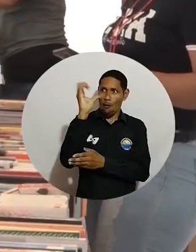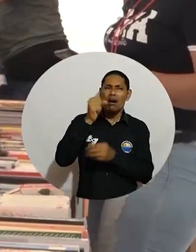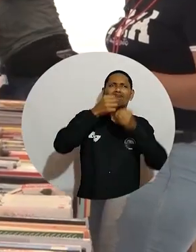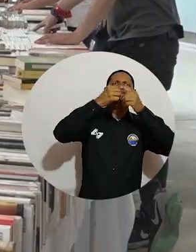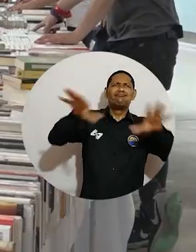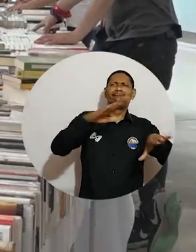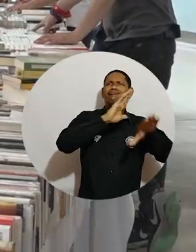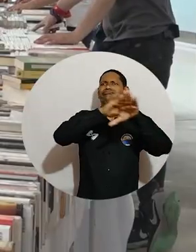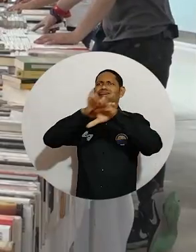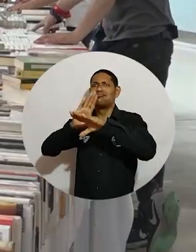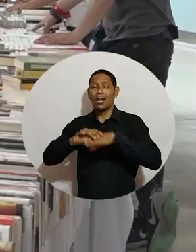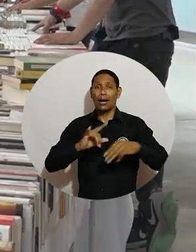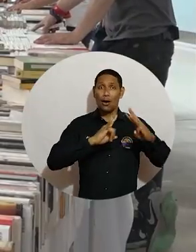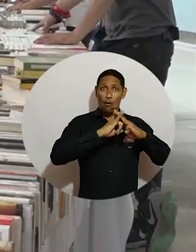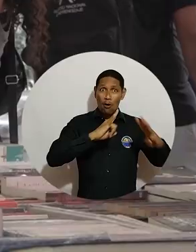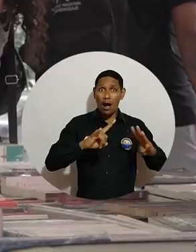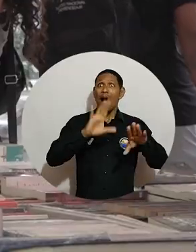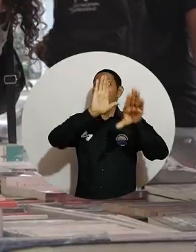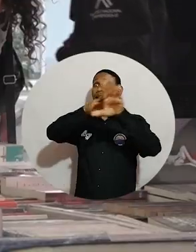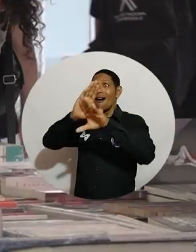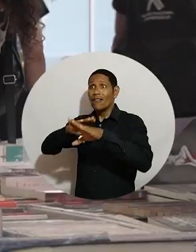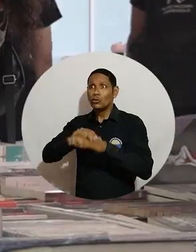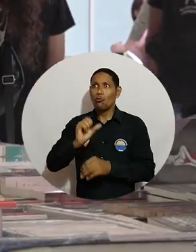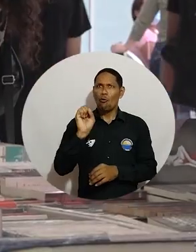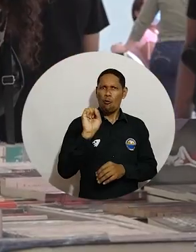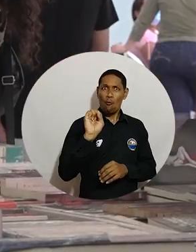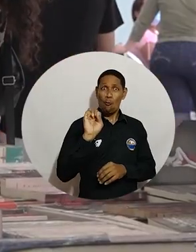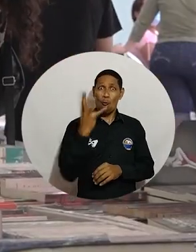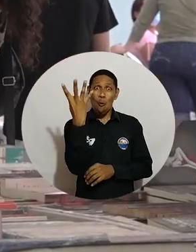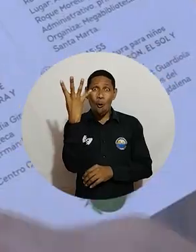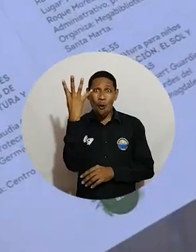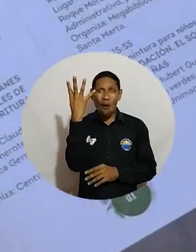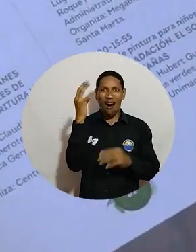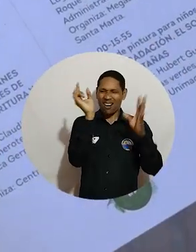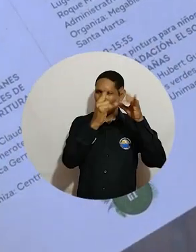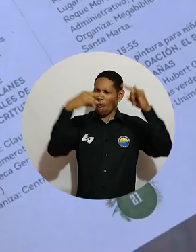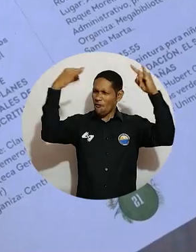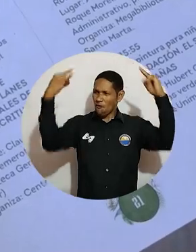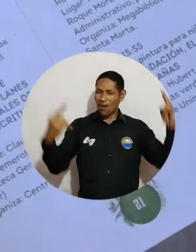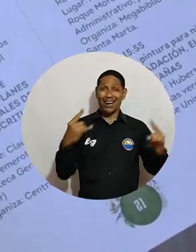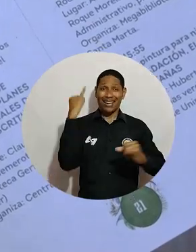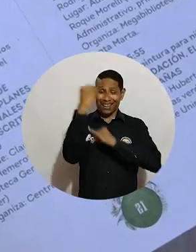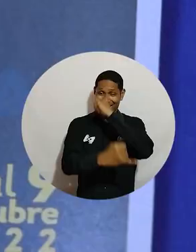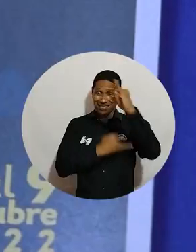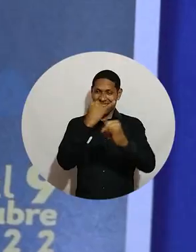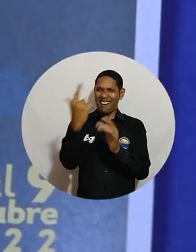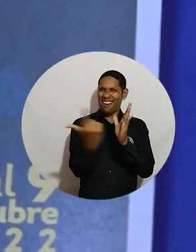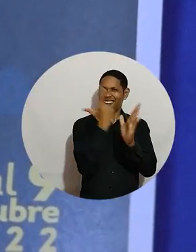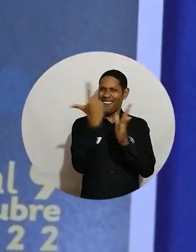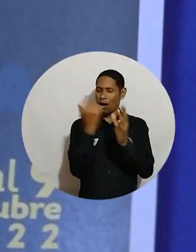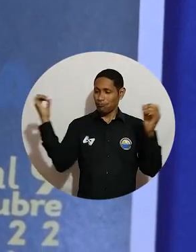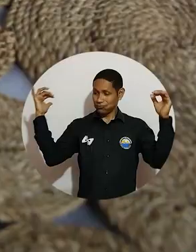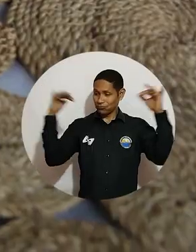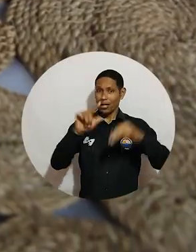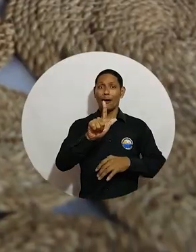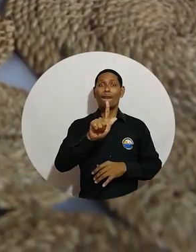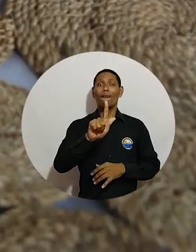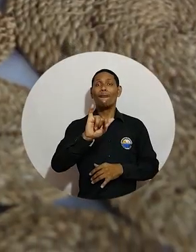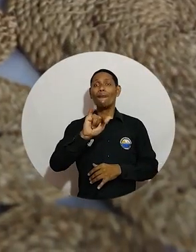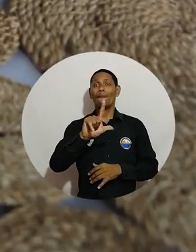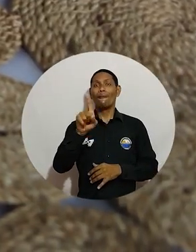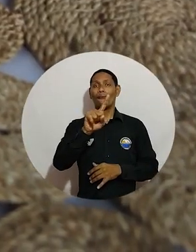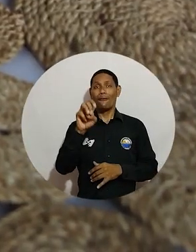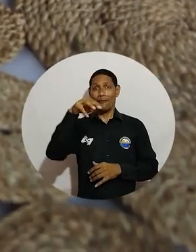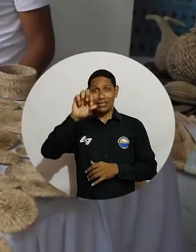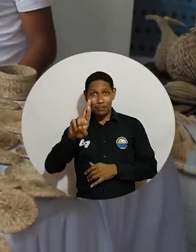país, la Universidad del Magdalena realizó el lanzamiento de la Cuarta Feria Internacional del Libro, Las Artes y la Cultura de Santa Marta, Fils Mar,